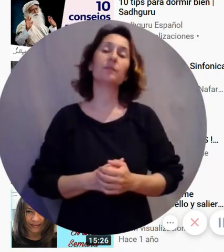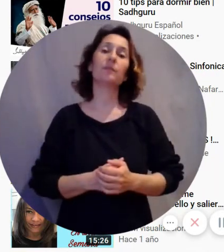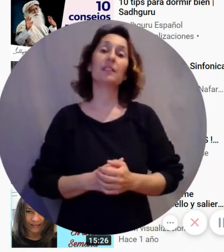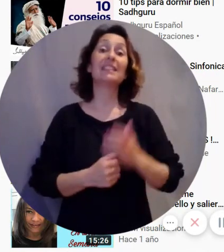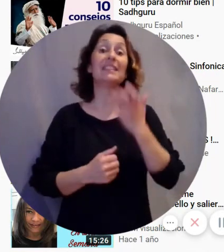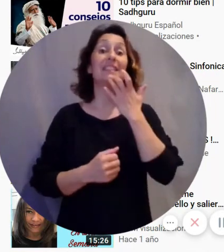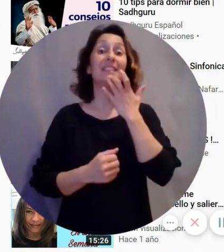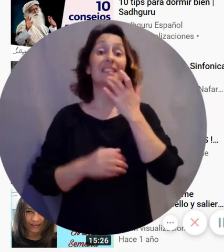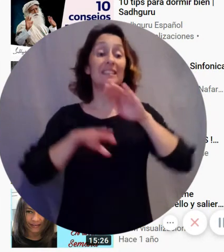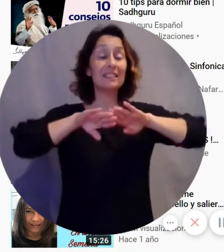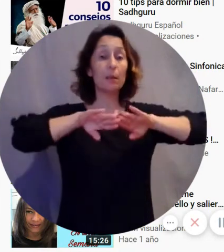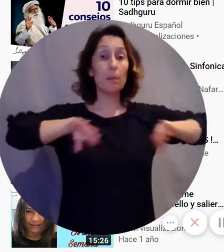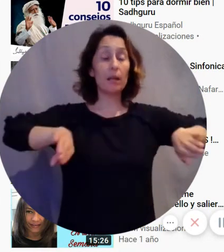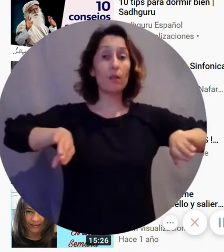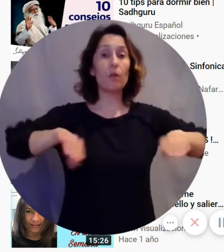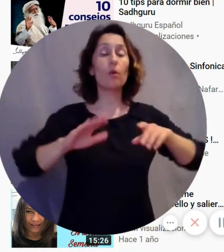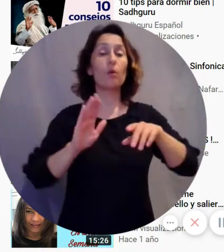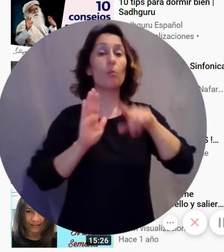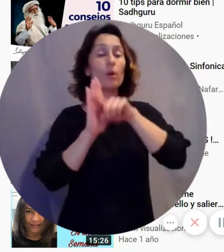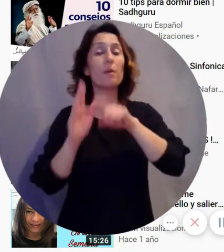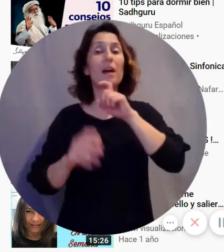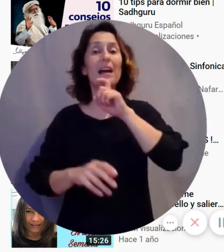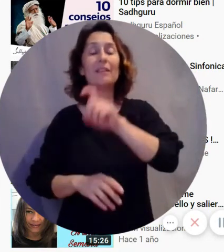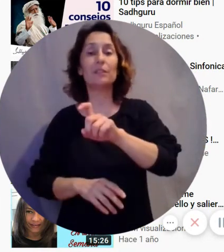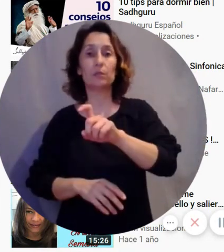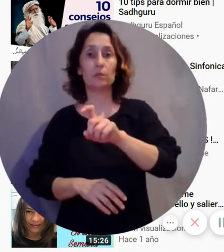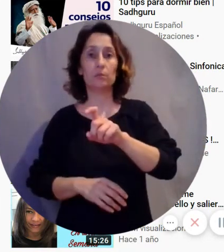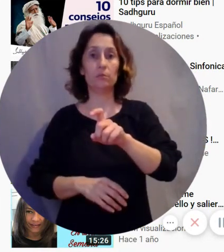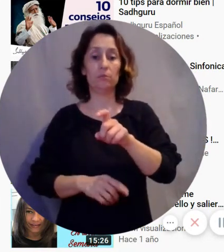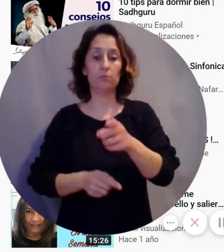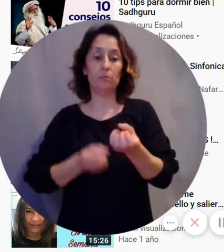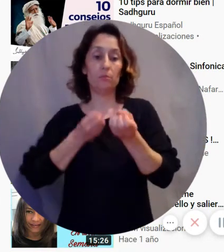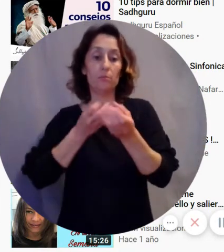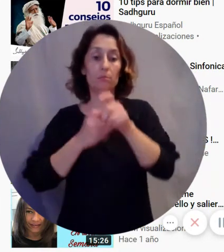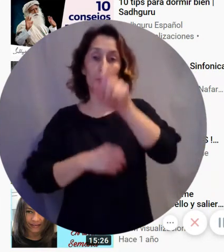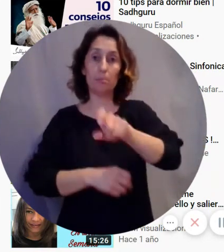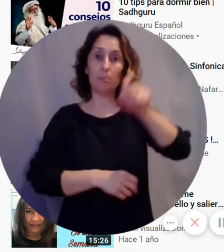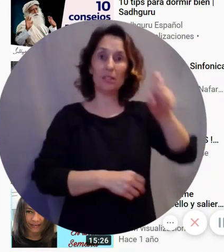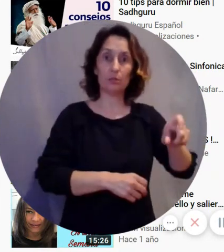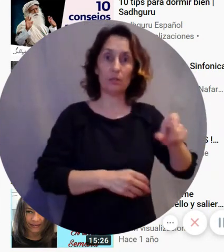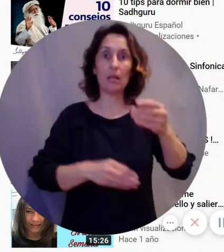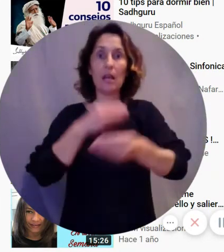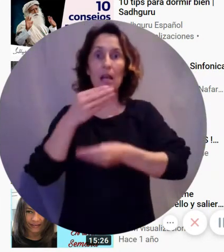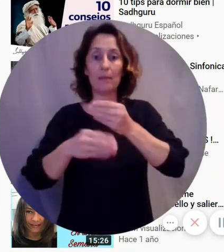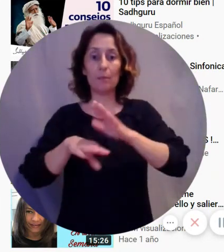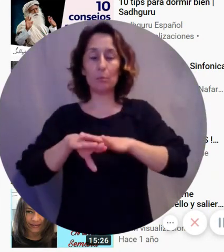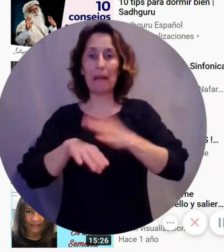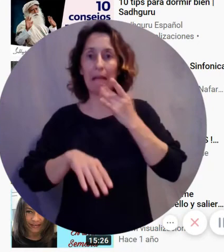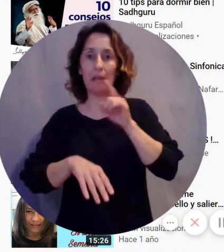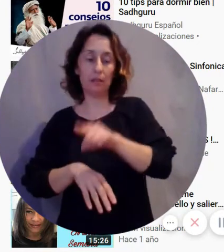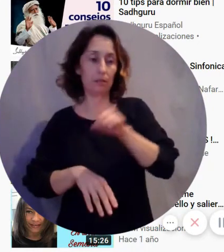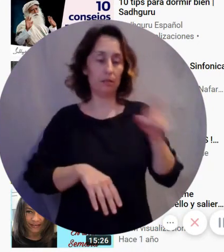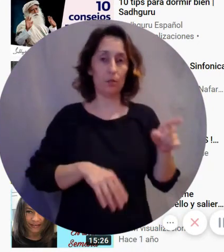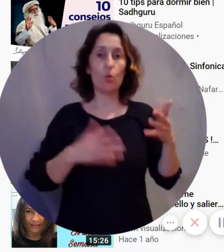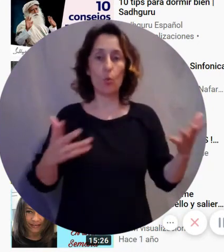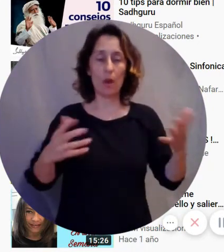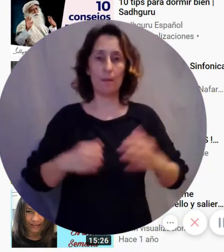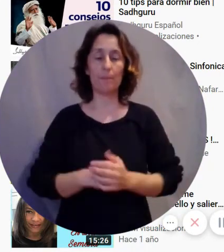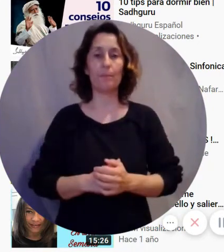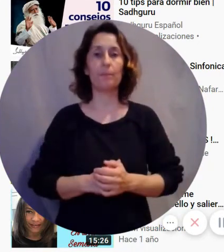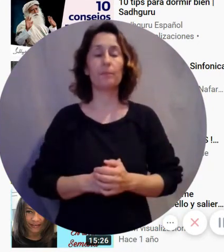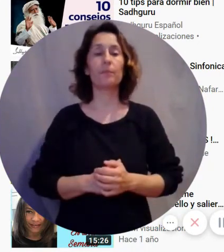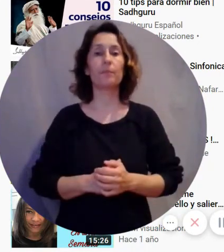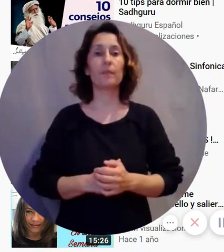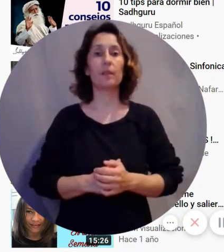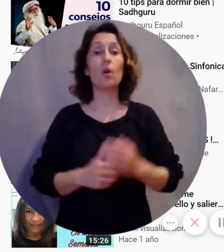indicar al programa para qué personas de las que figuran en la declaración vamos a generarla. Para enviar la declaración hay que pulsar el botón Guardar